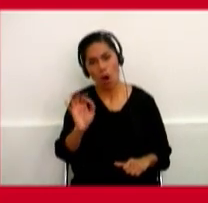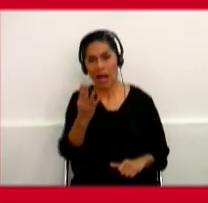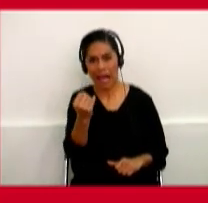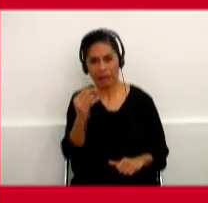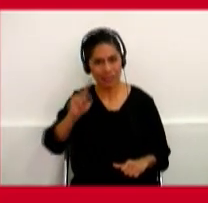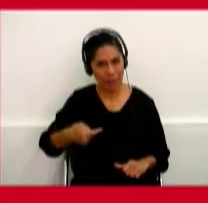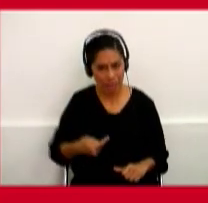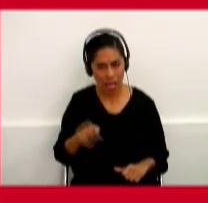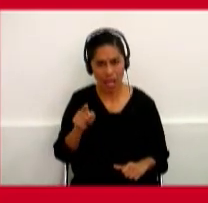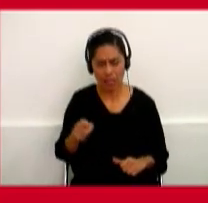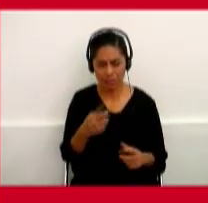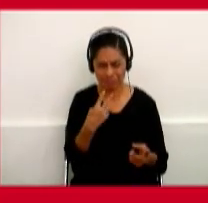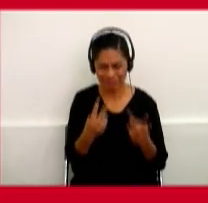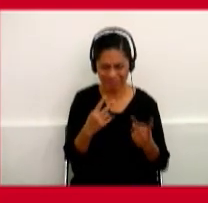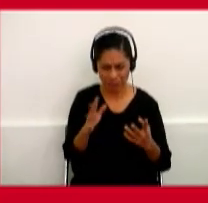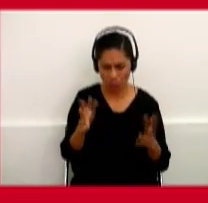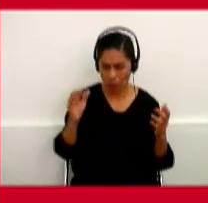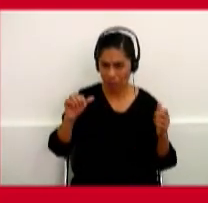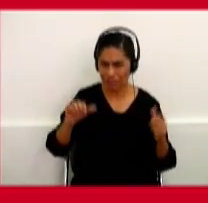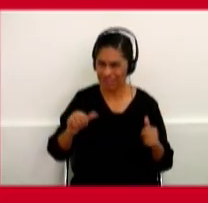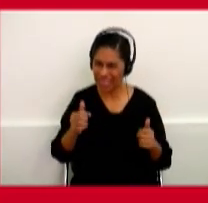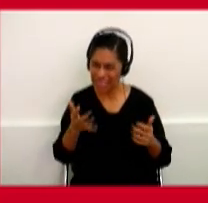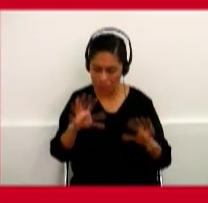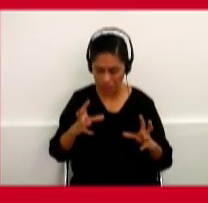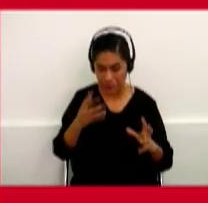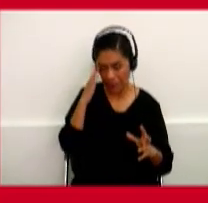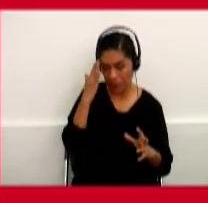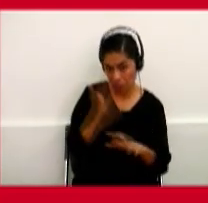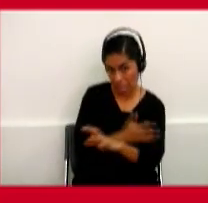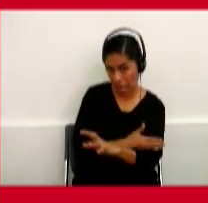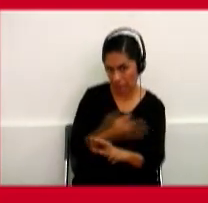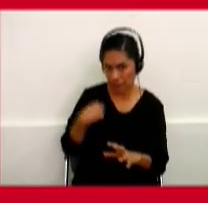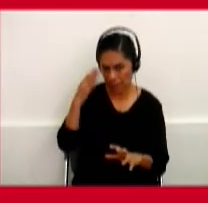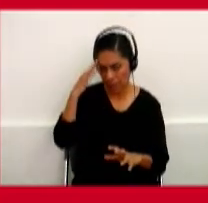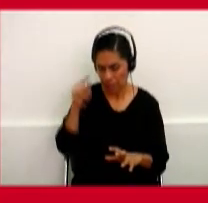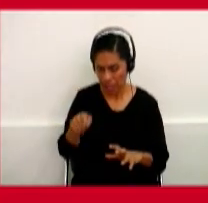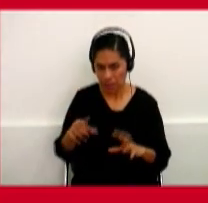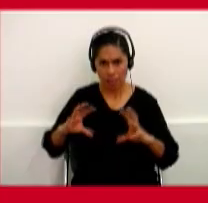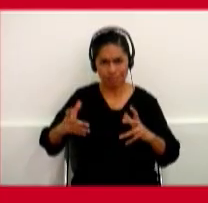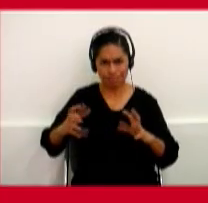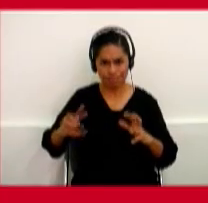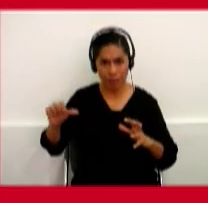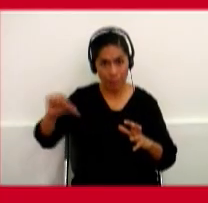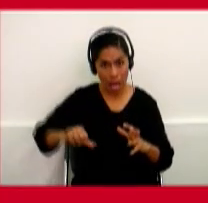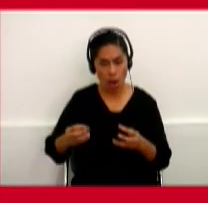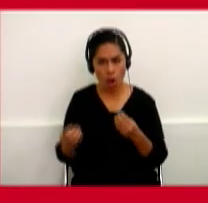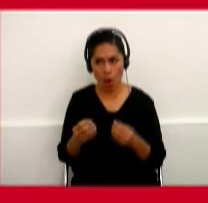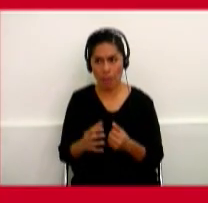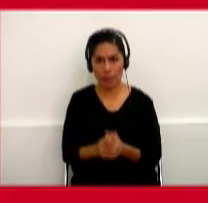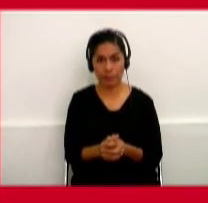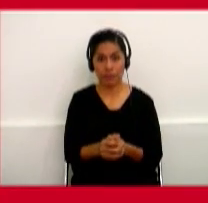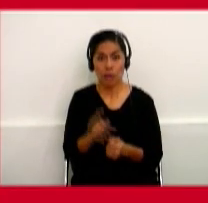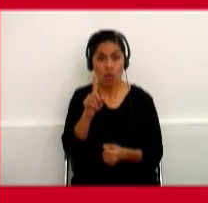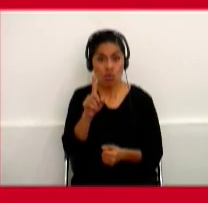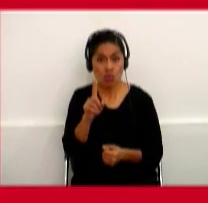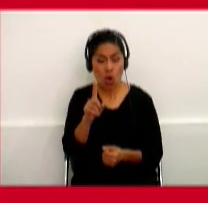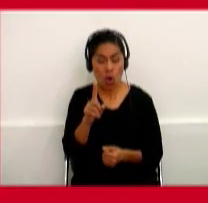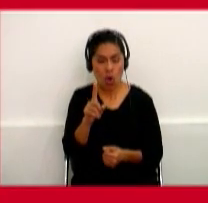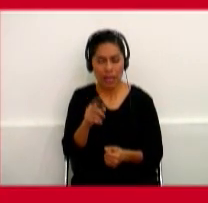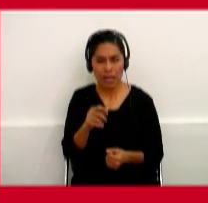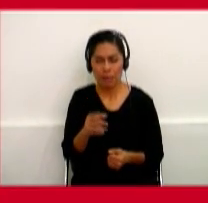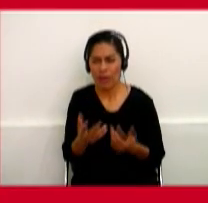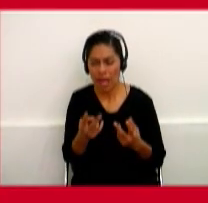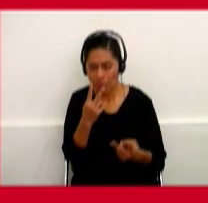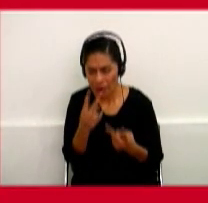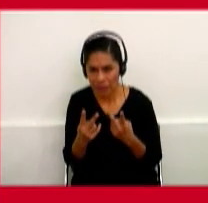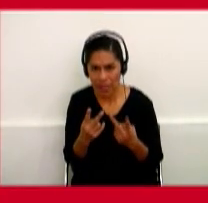intervalo de tiempo de la operación del motor, podríamos saber si va a fallar con bastante seguridad, ¿no? Una ventaja es que el modelo